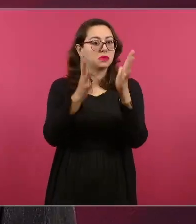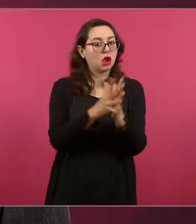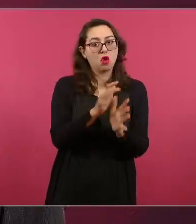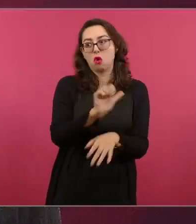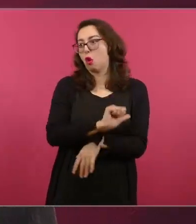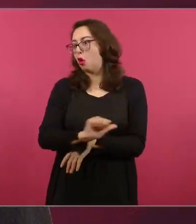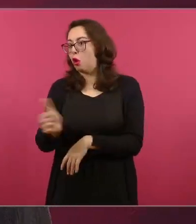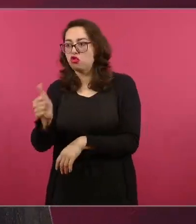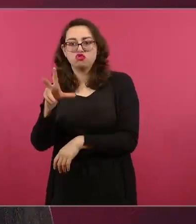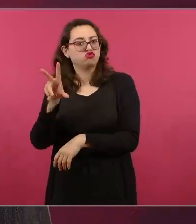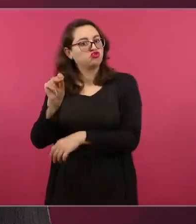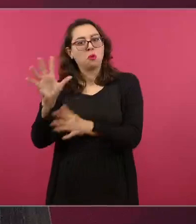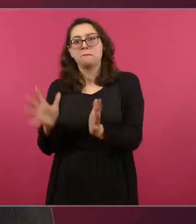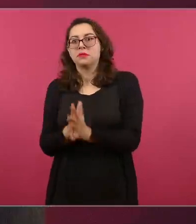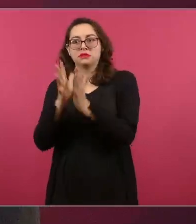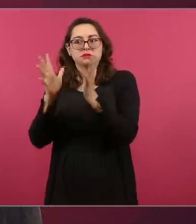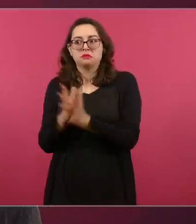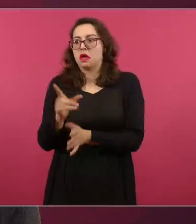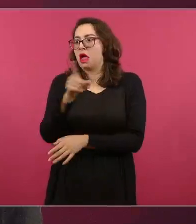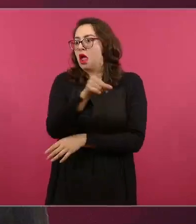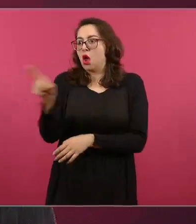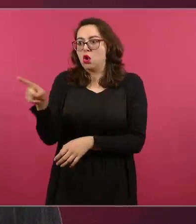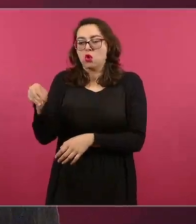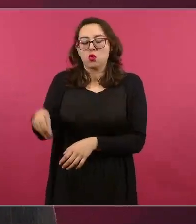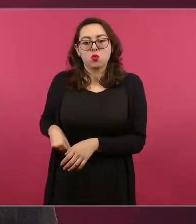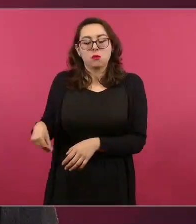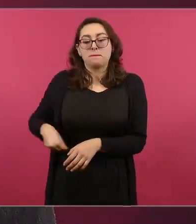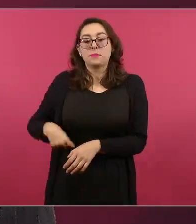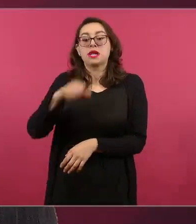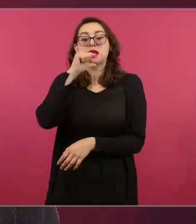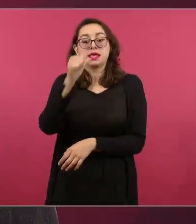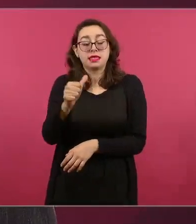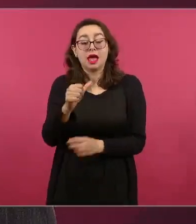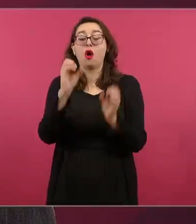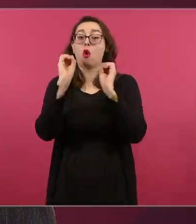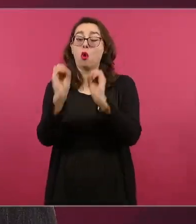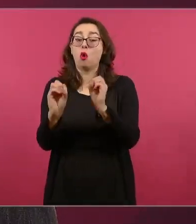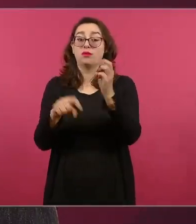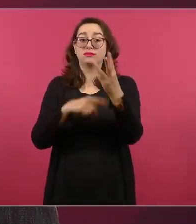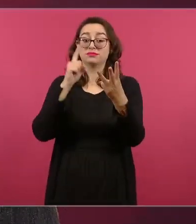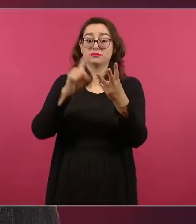o ellos recibieron órdenes, porque eso es lo otro.